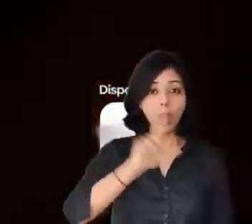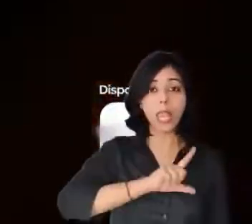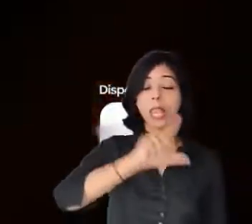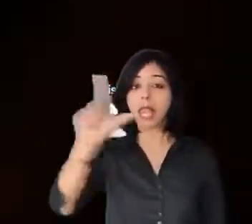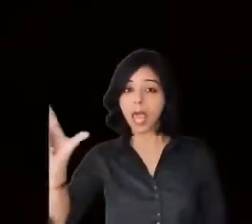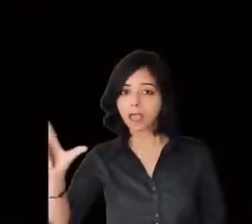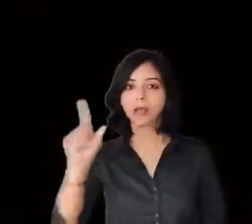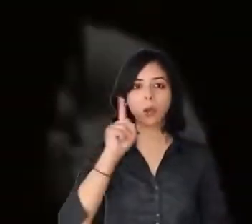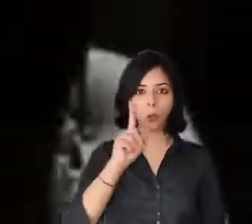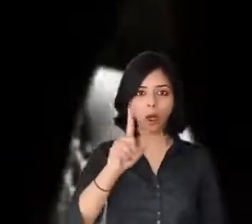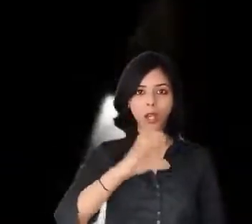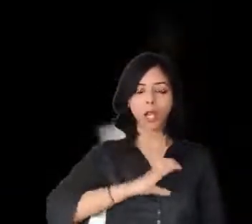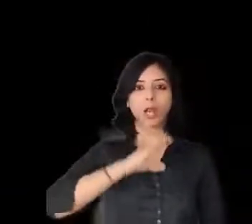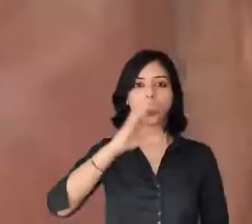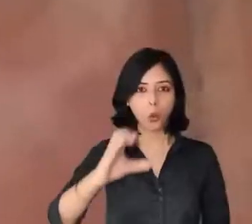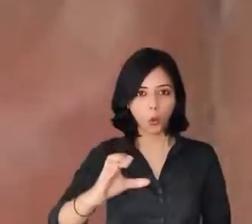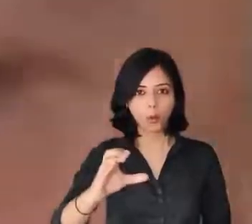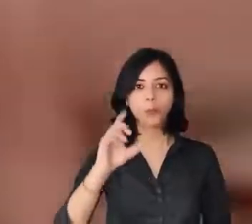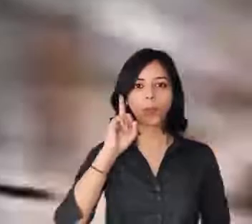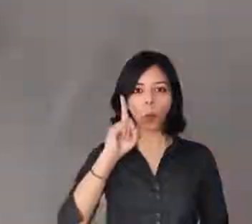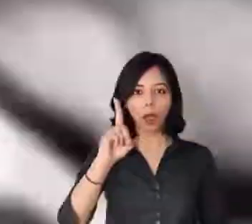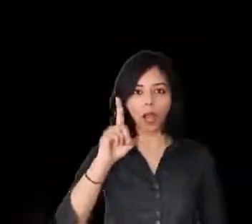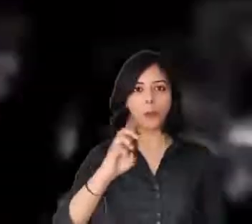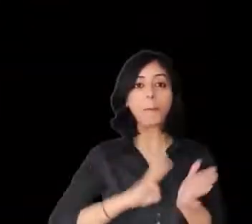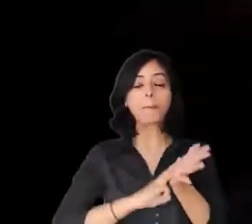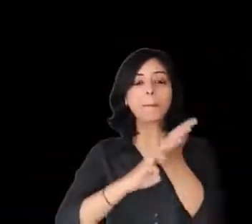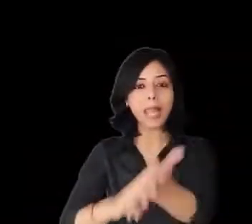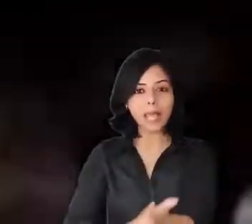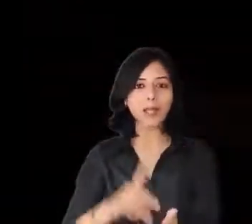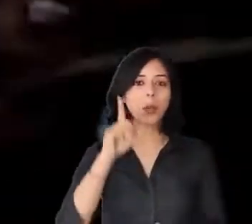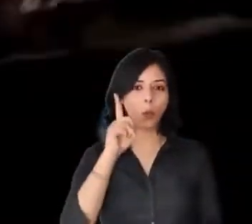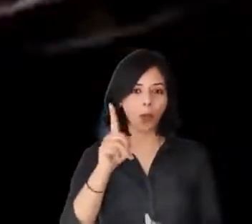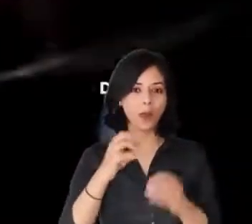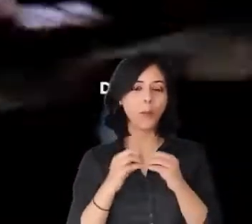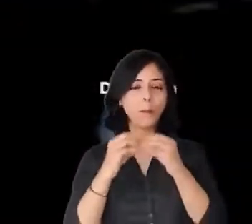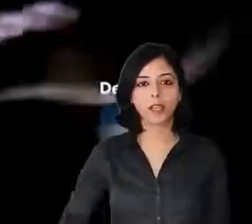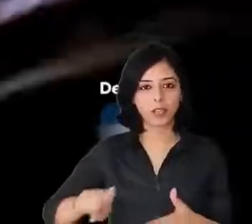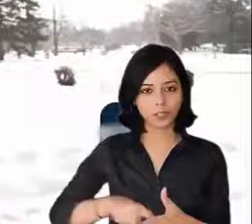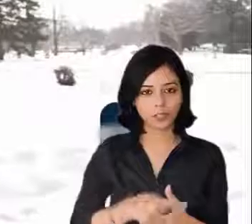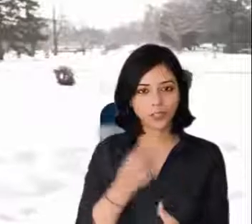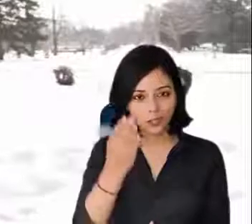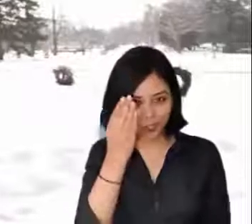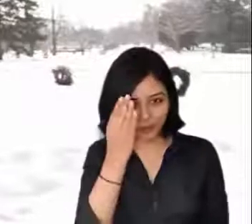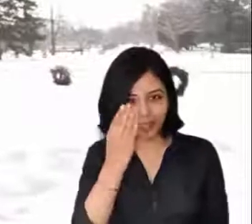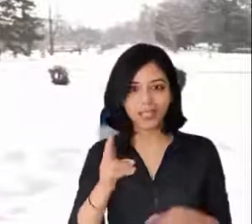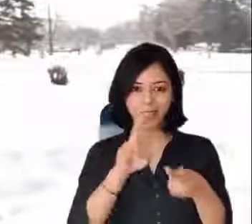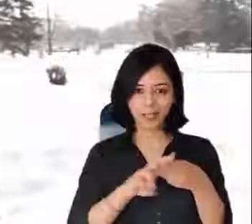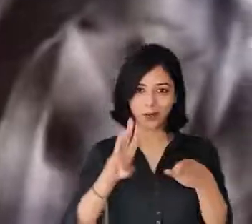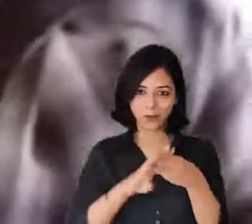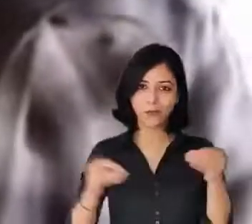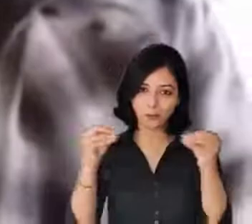sábana. Sin dudas la habían asesinado. Uno de los momentos más difíciles de mi